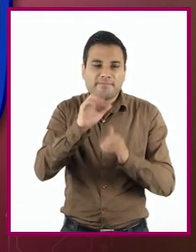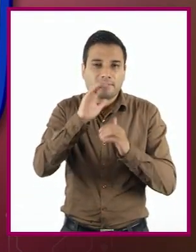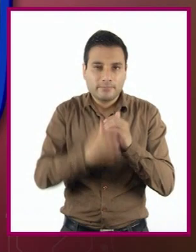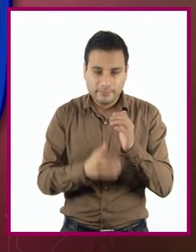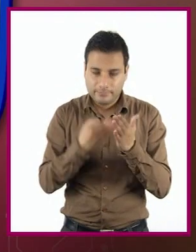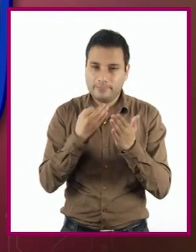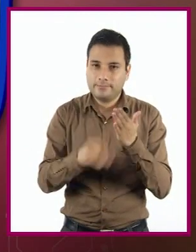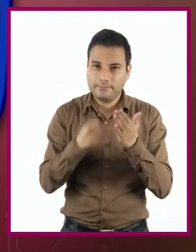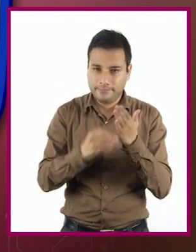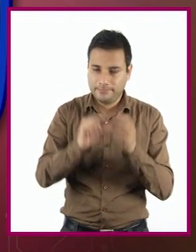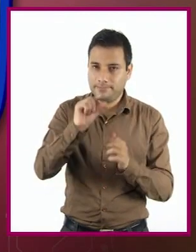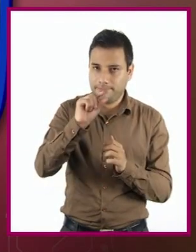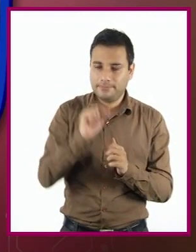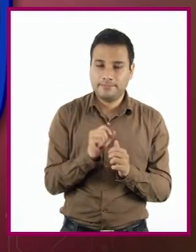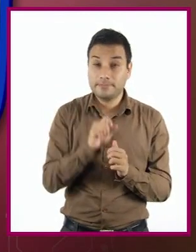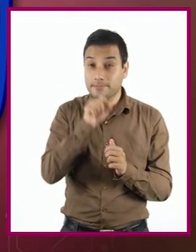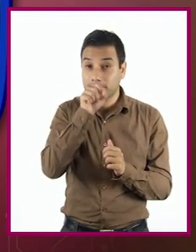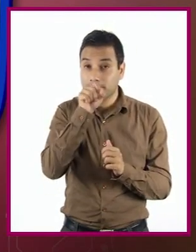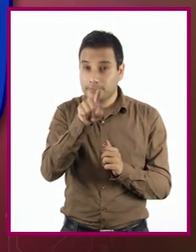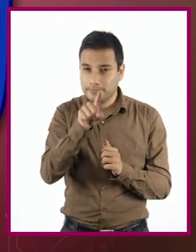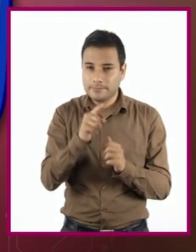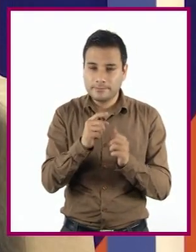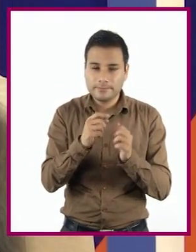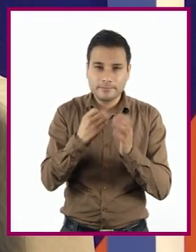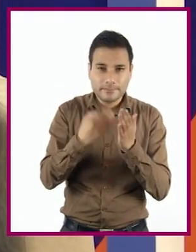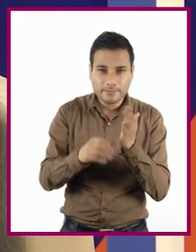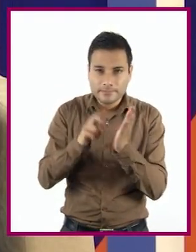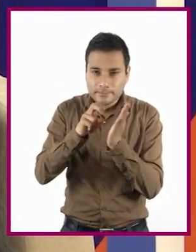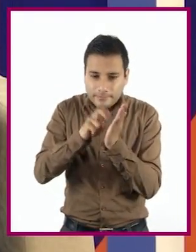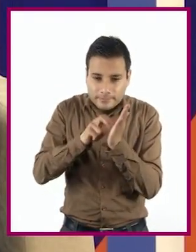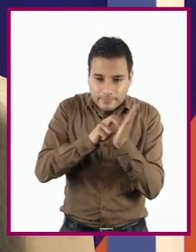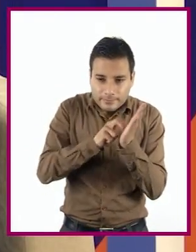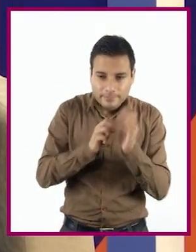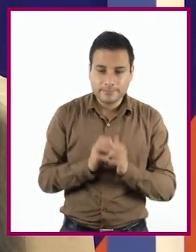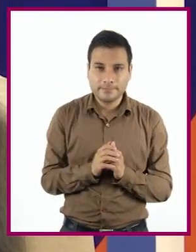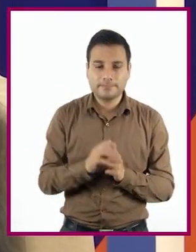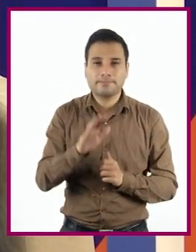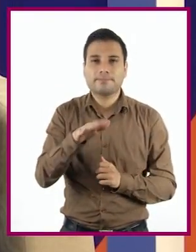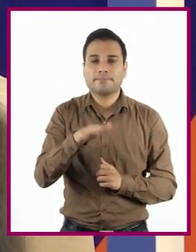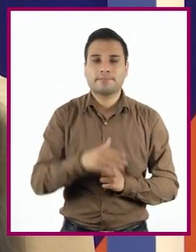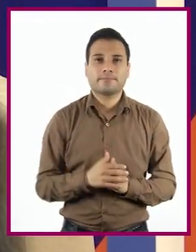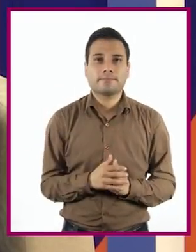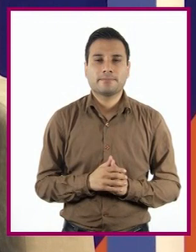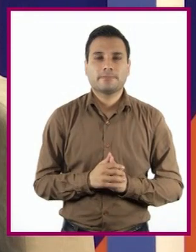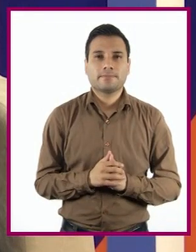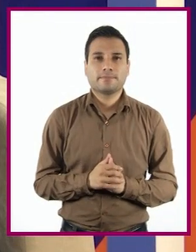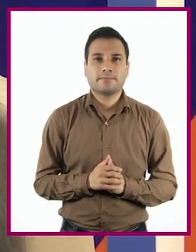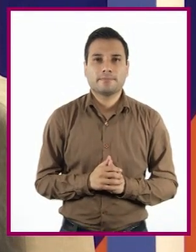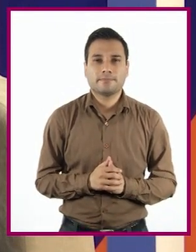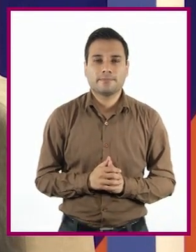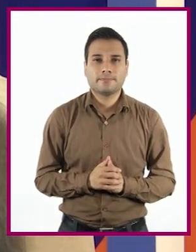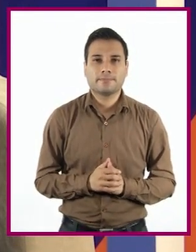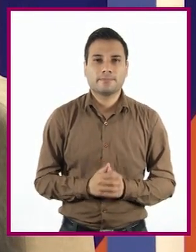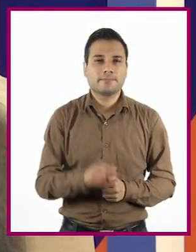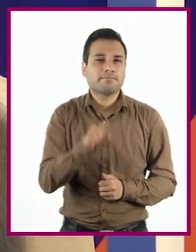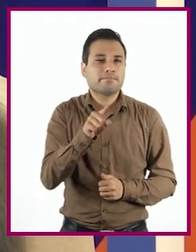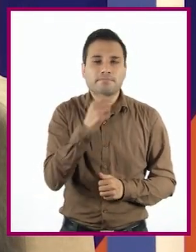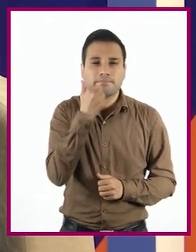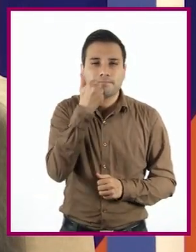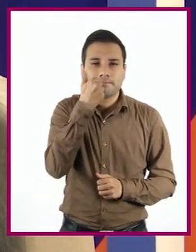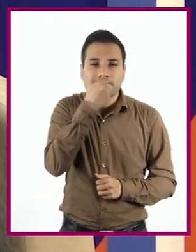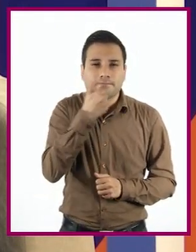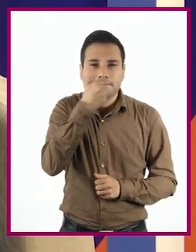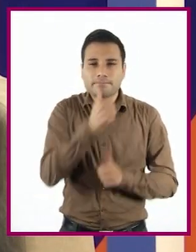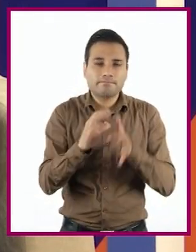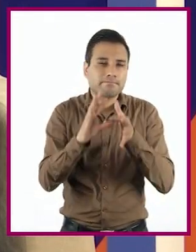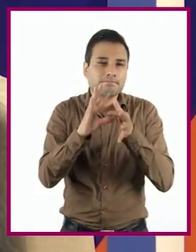todavía no, y falta hasta hacer la afinación. Doctor Ramírez Sass, ¿qué mensaje le dejaría a los alumnos de tercero